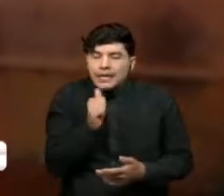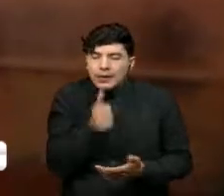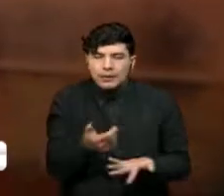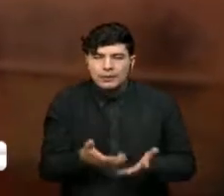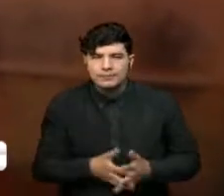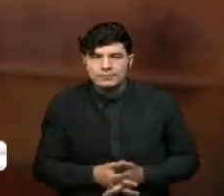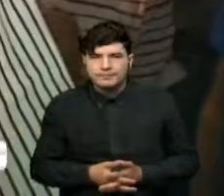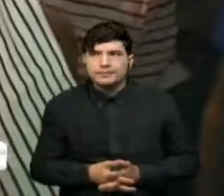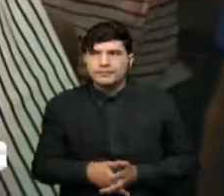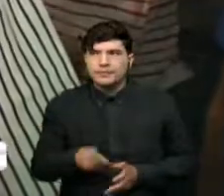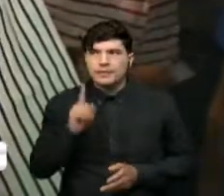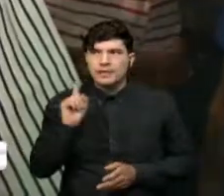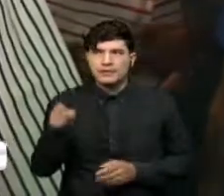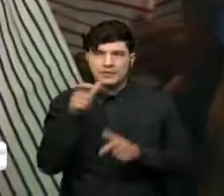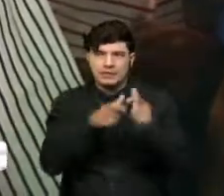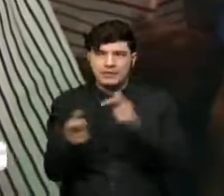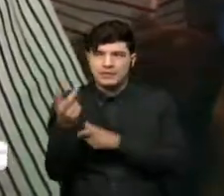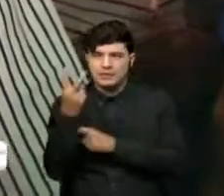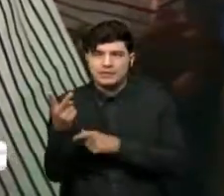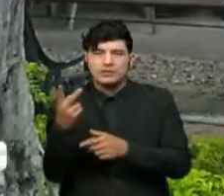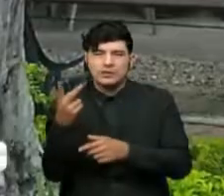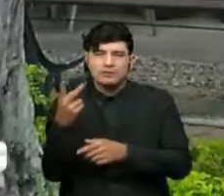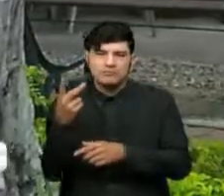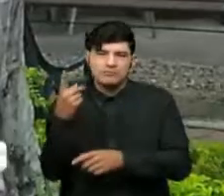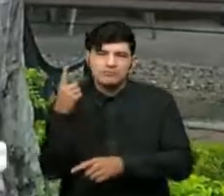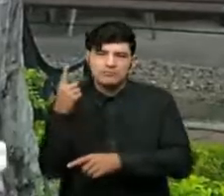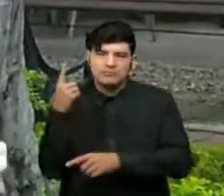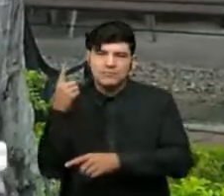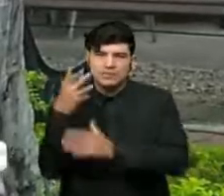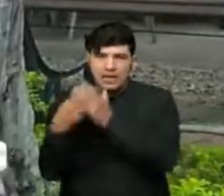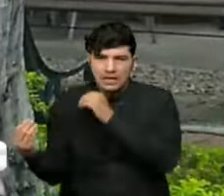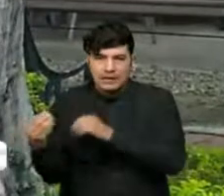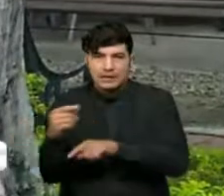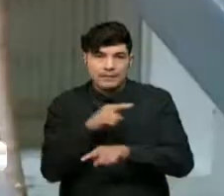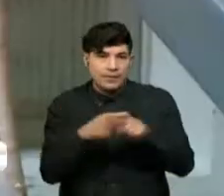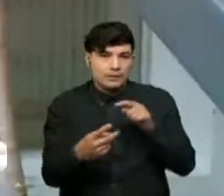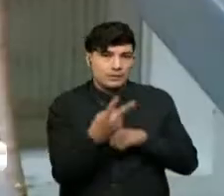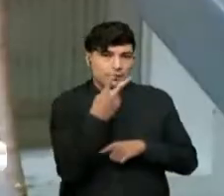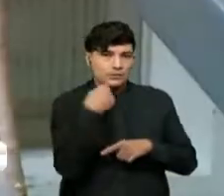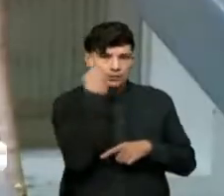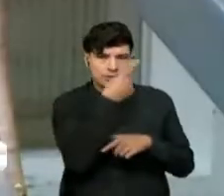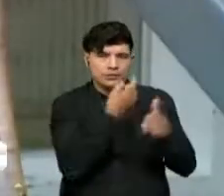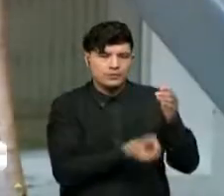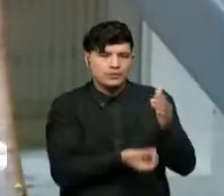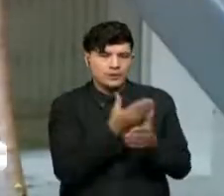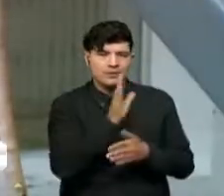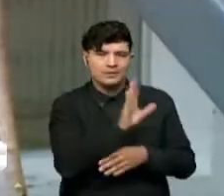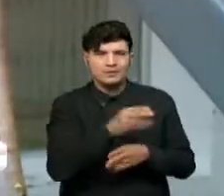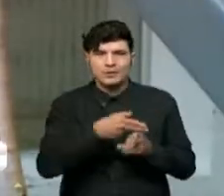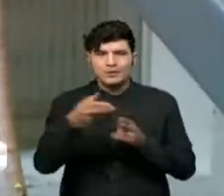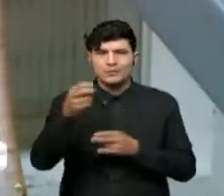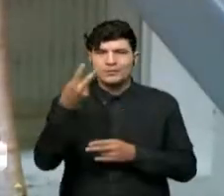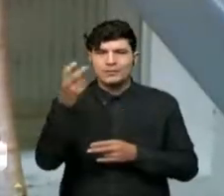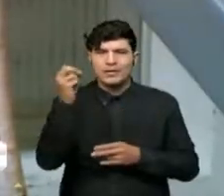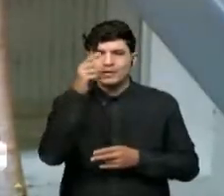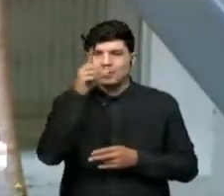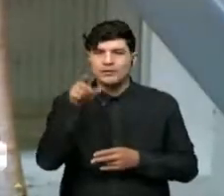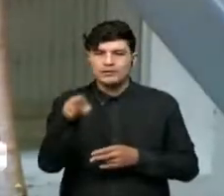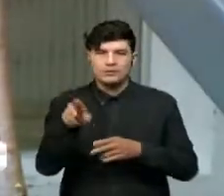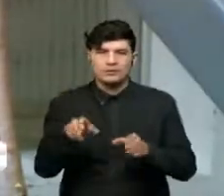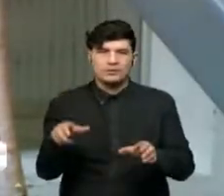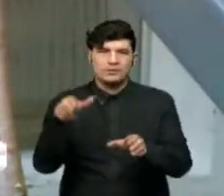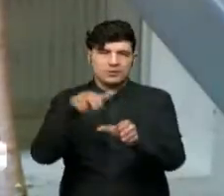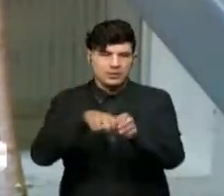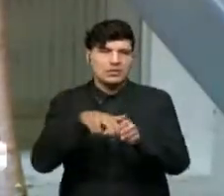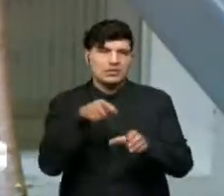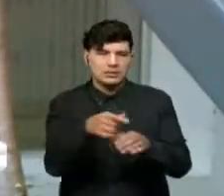salen los dos actuales senadores e ingresan dos caras nuevas hasta el próximo 20 de julio estarán en sus cargos los